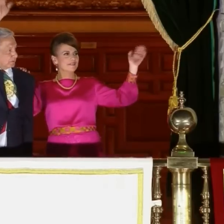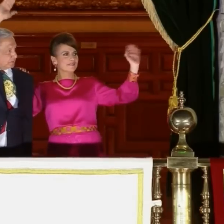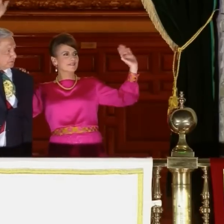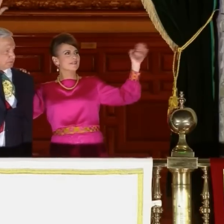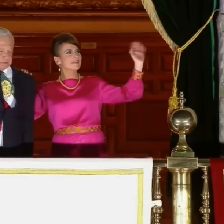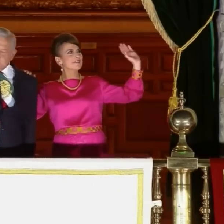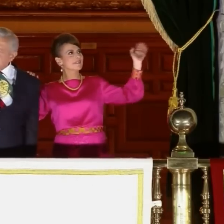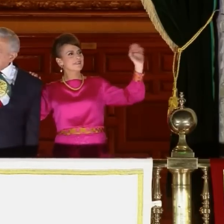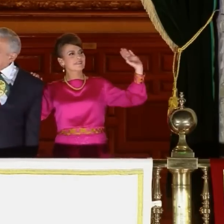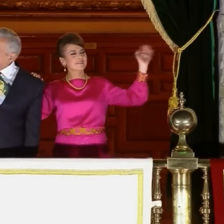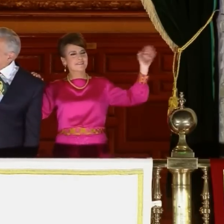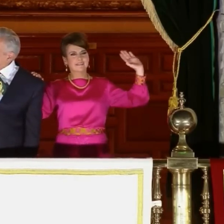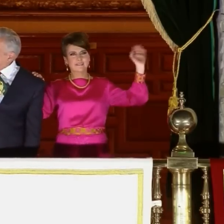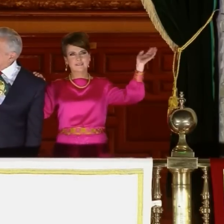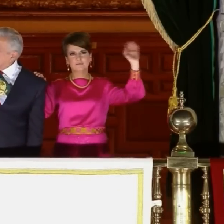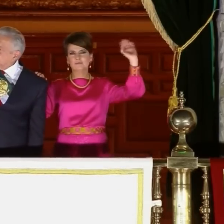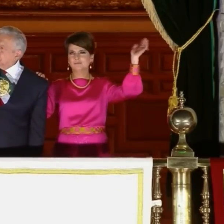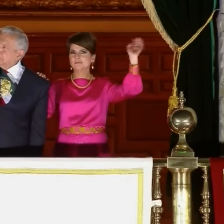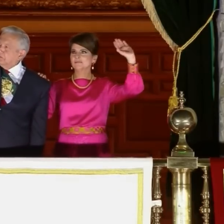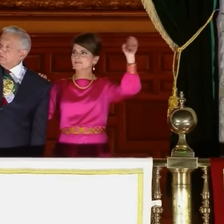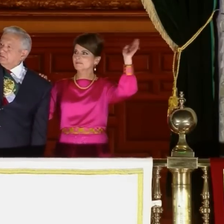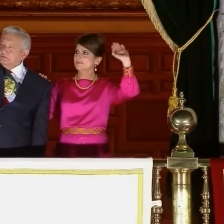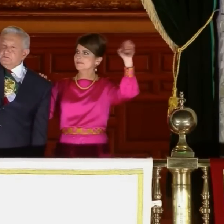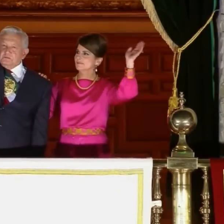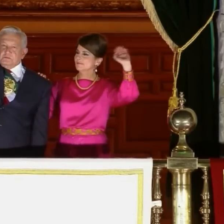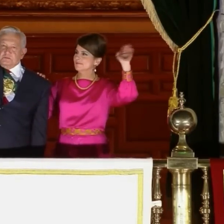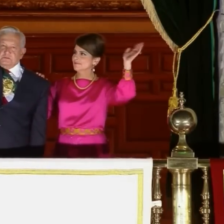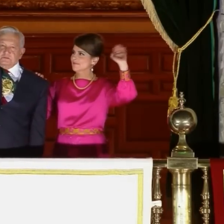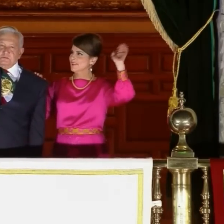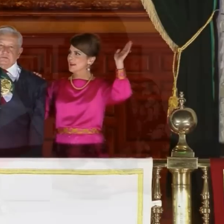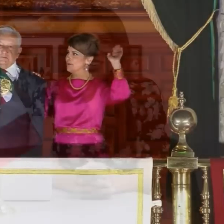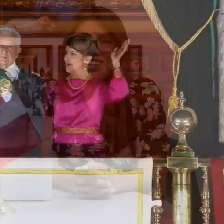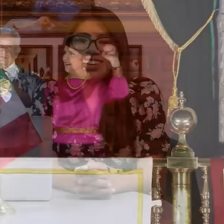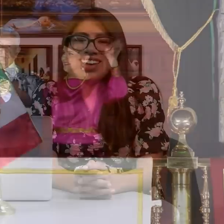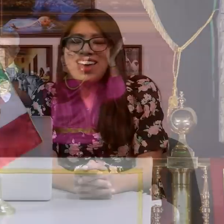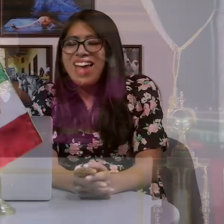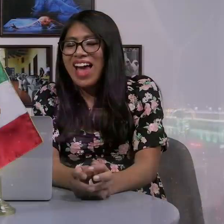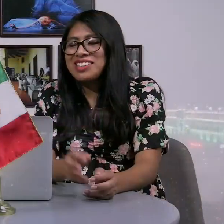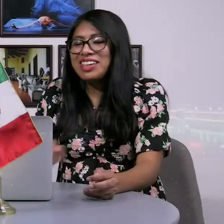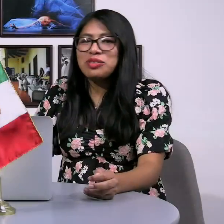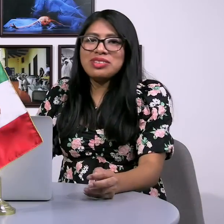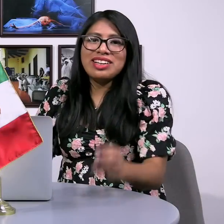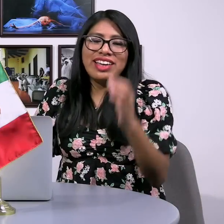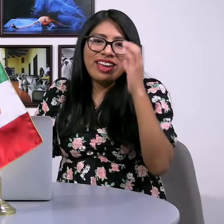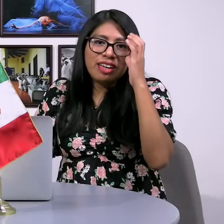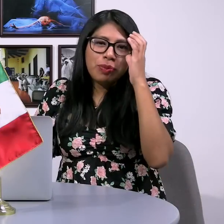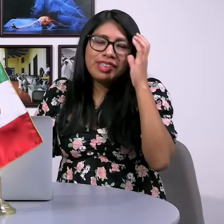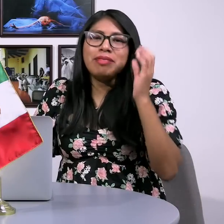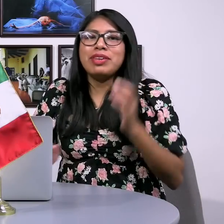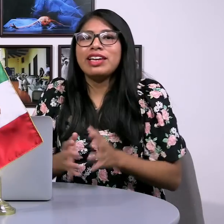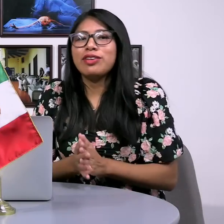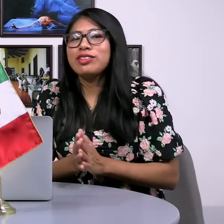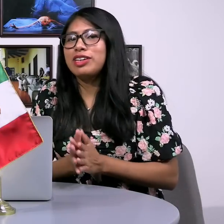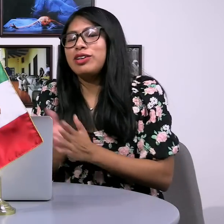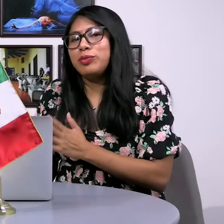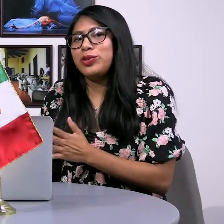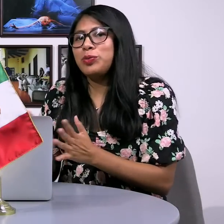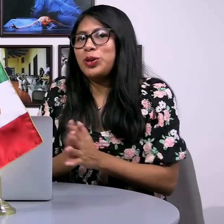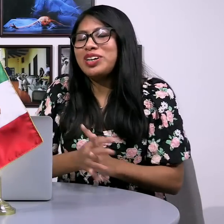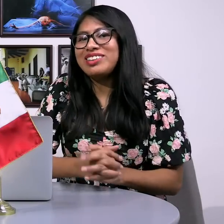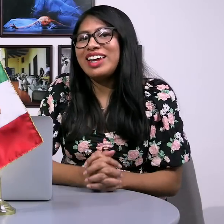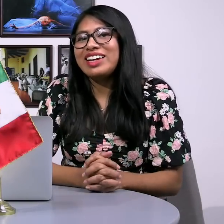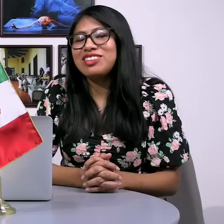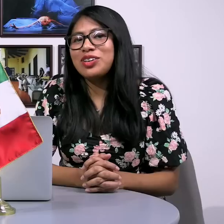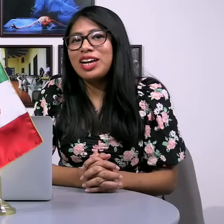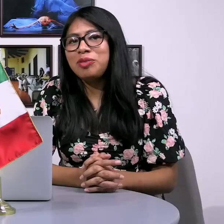les había mencionado. Y bueno, después llegamos al día de hoy con el desfile militar, Ilse. Así es, Dulce. El día de ayer, pues qué envidia a todos los que como